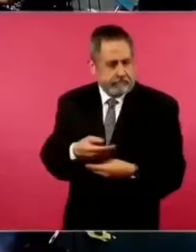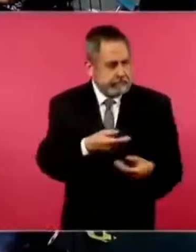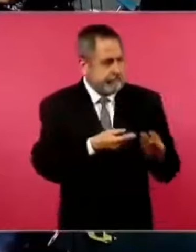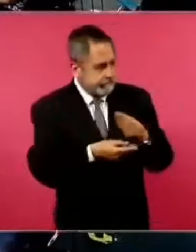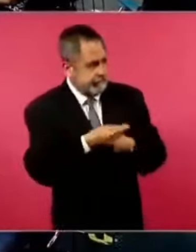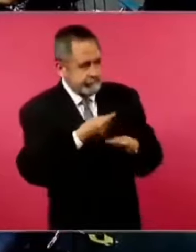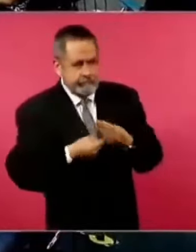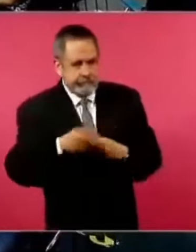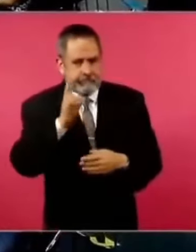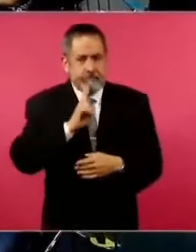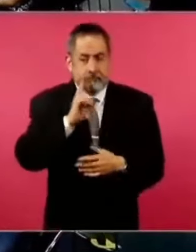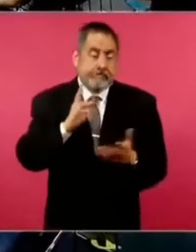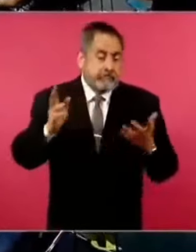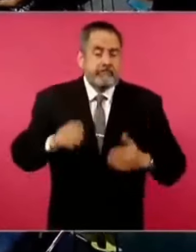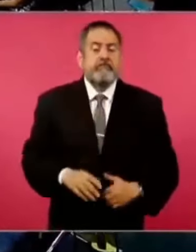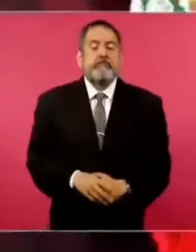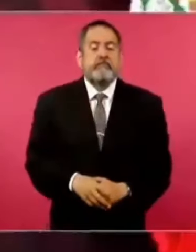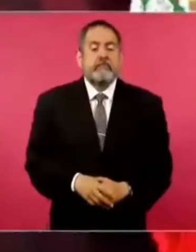Pues